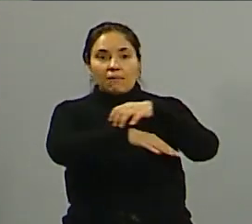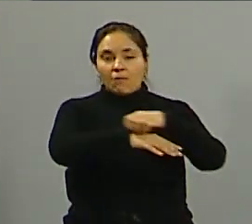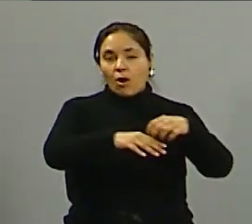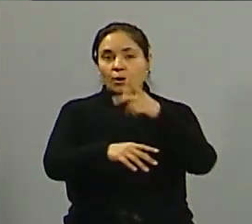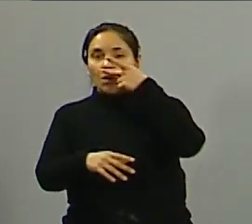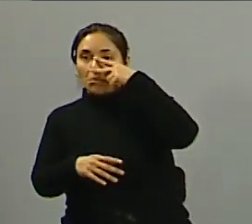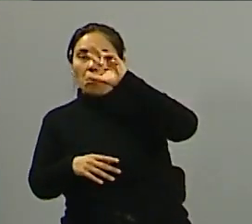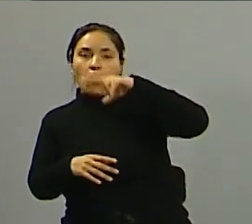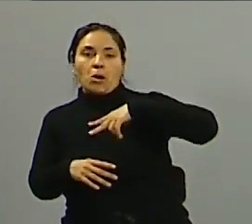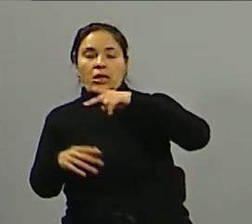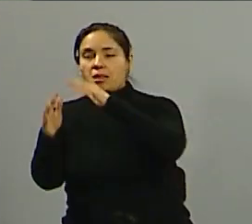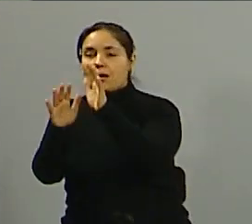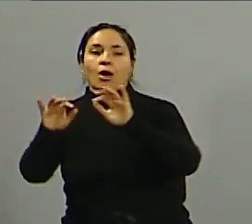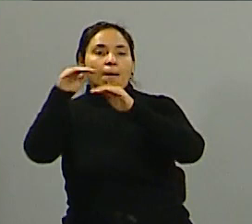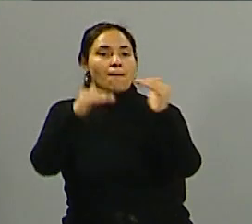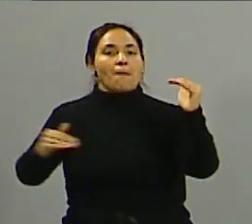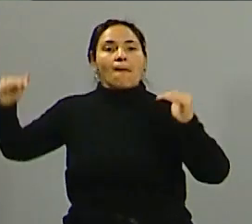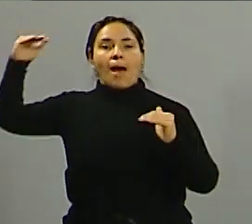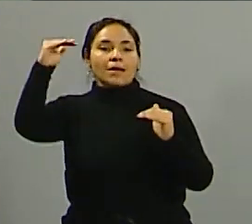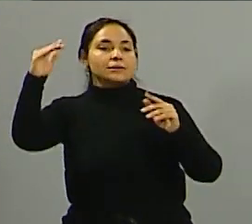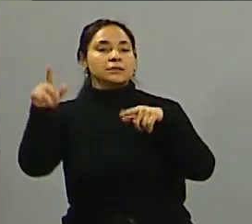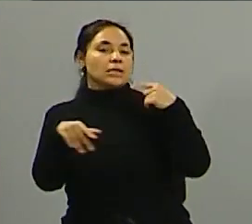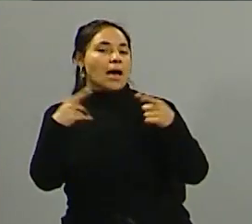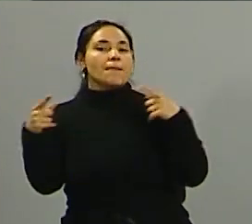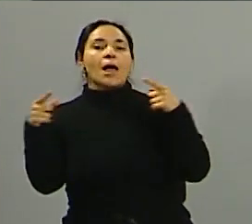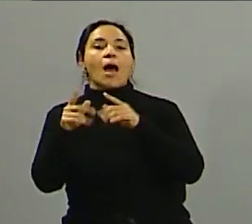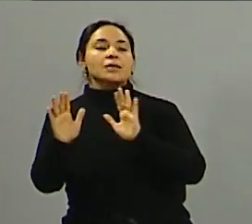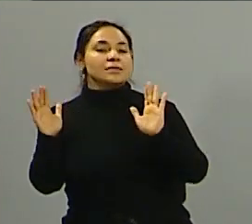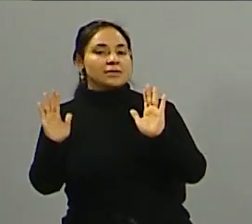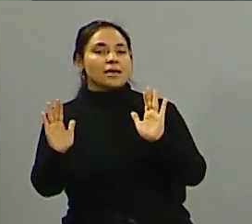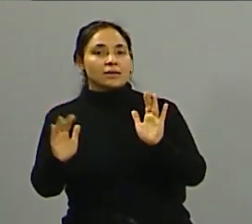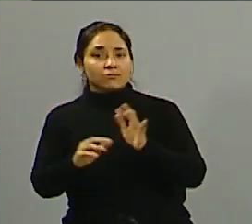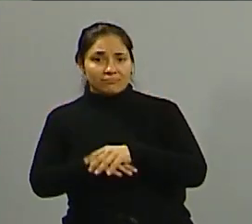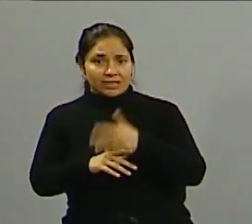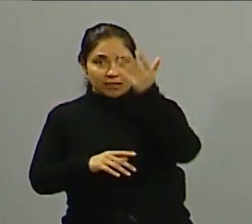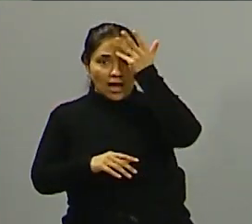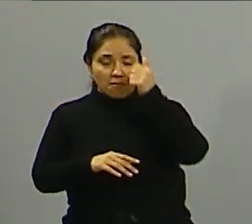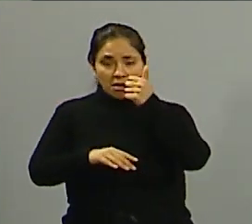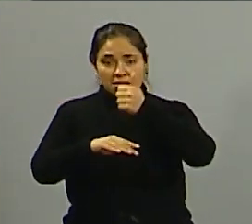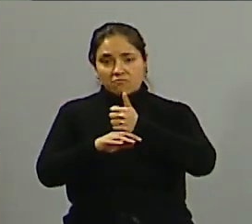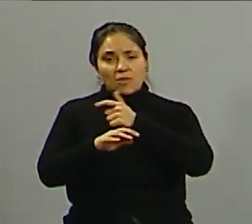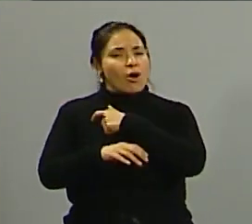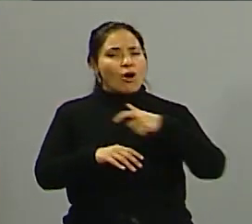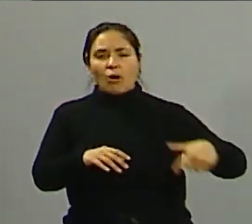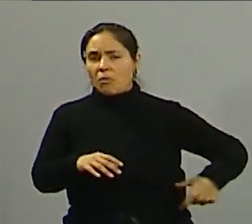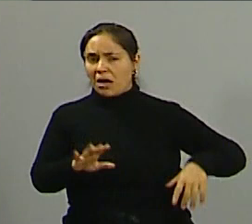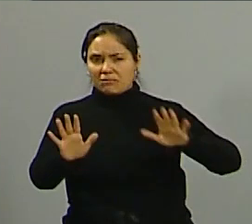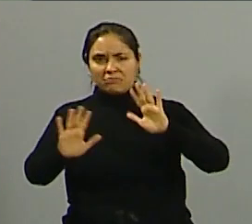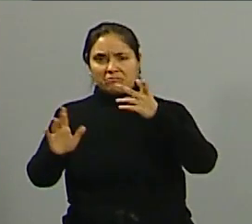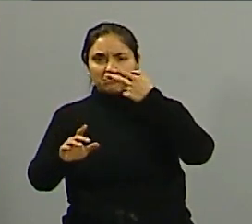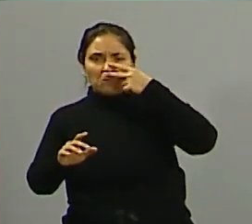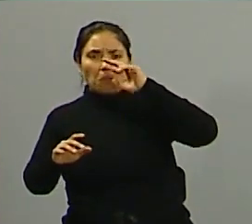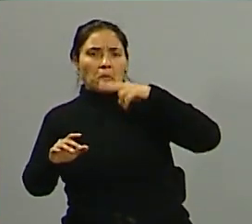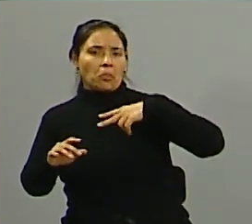Sin embargo, como dijimos recién, San Martín propone un gobierno de absoluta